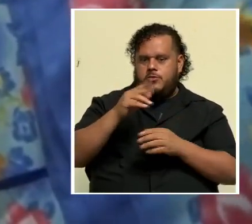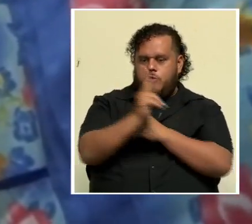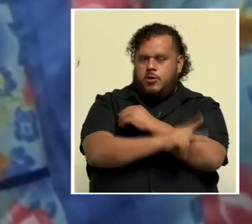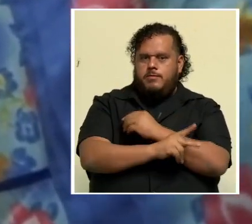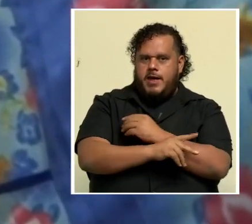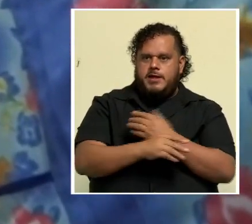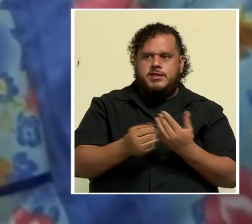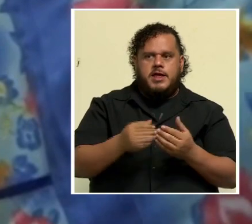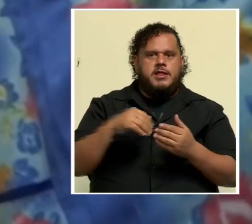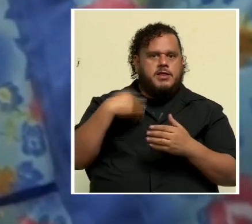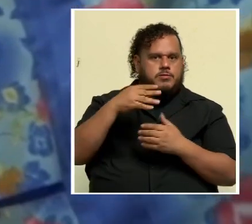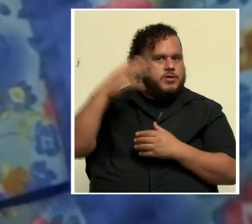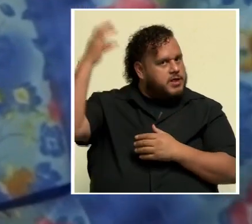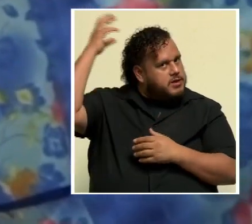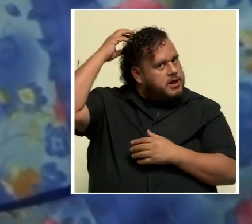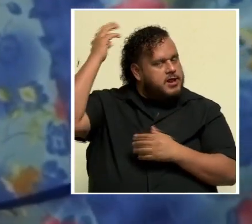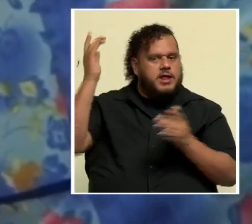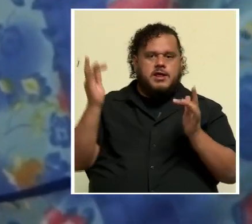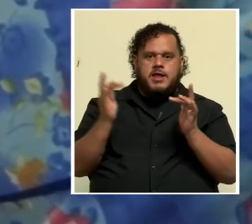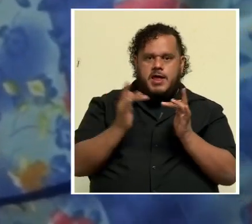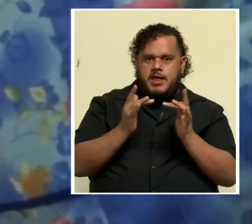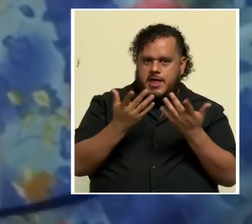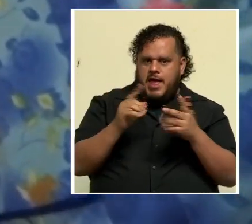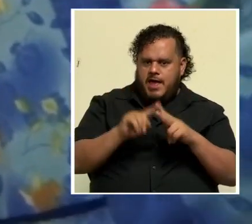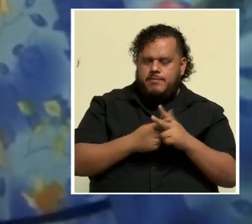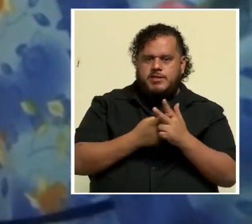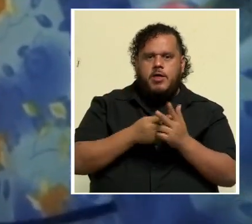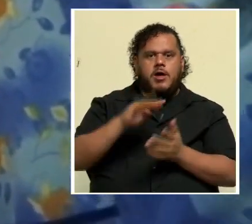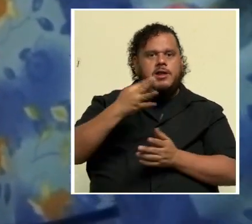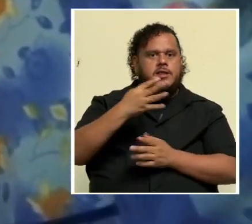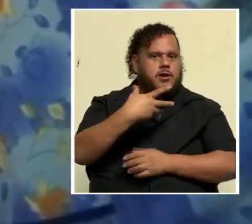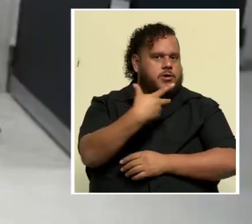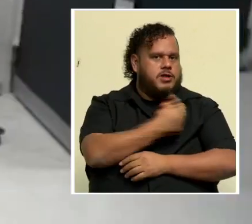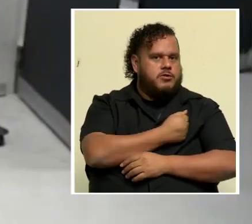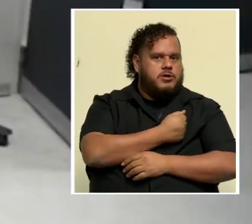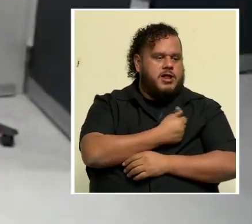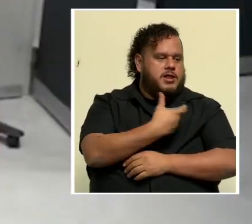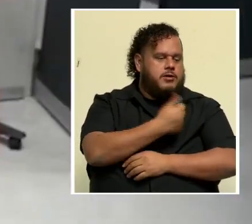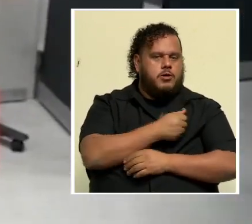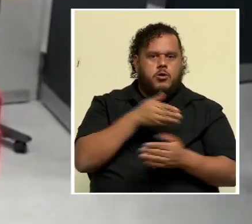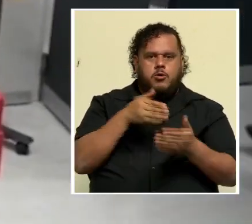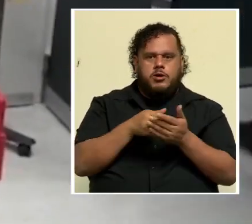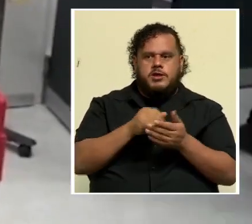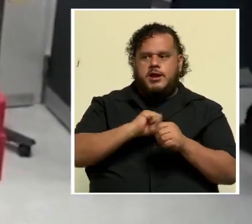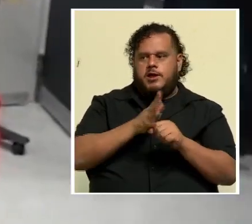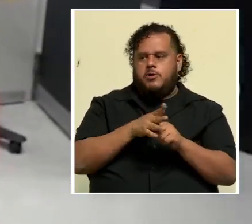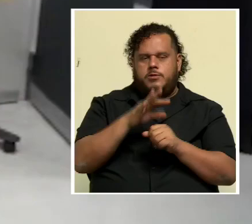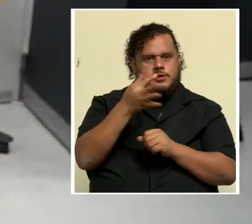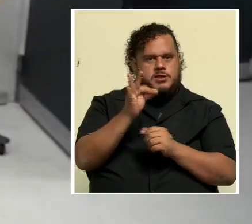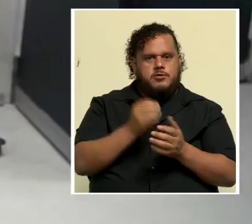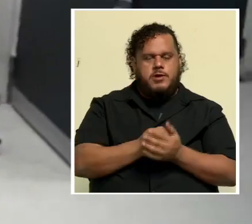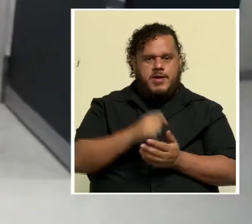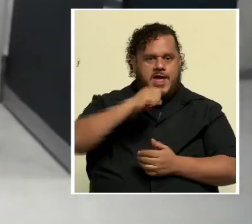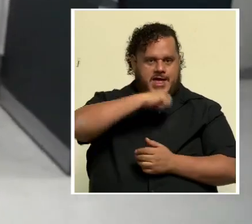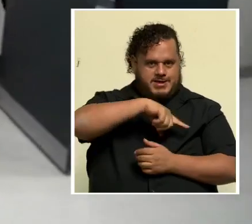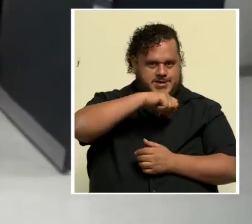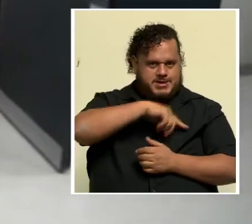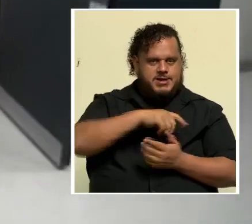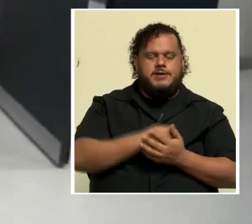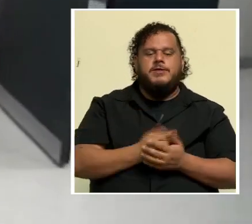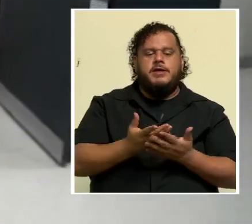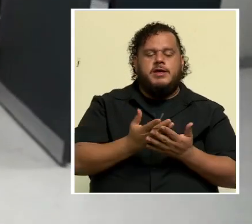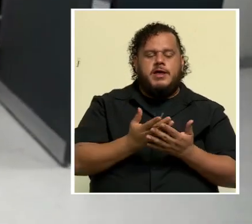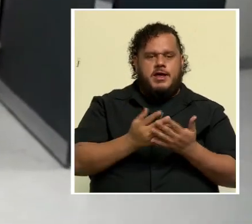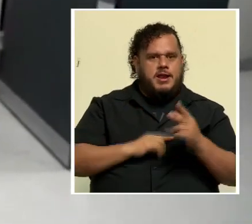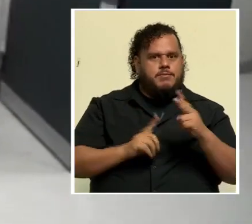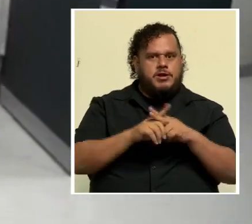tras Israel, que ha comenzado a aplicar la 4ª dosis de la vacuna contra la COVID-19. El paso del tiempo y la aparición